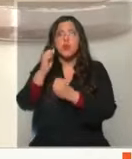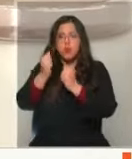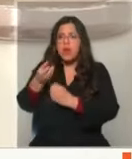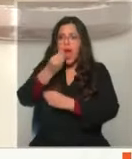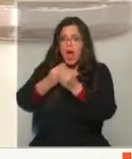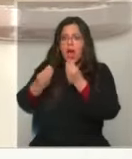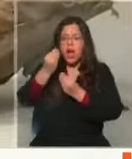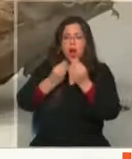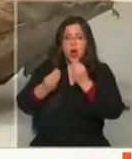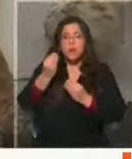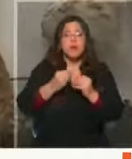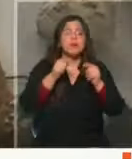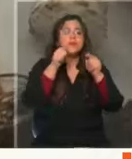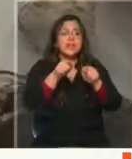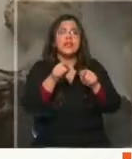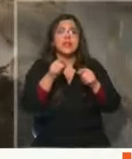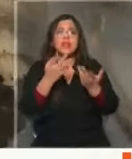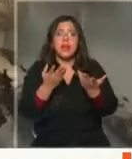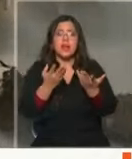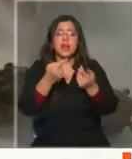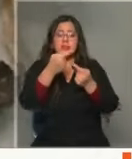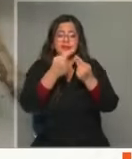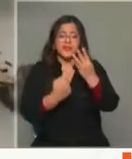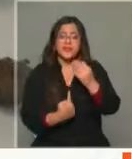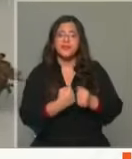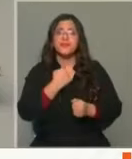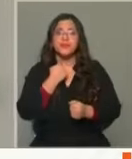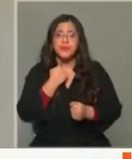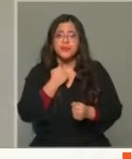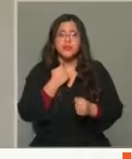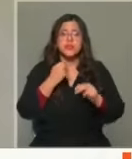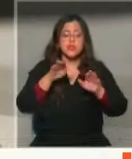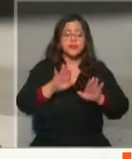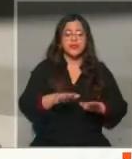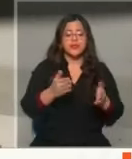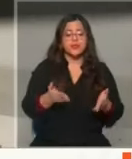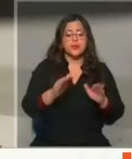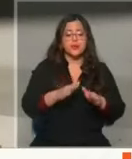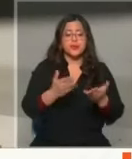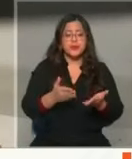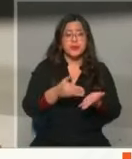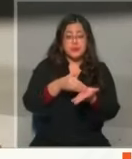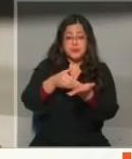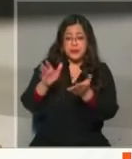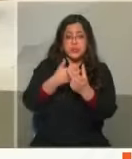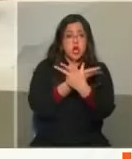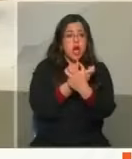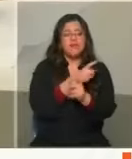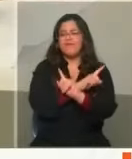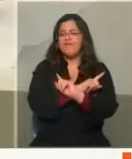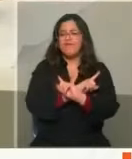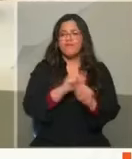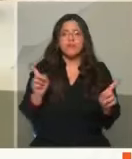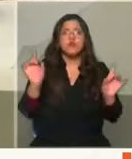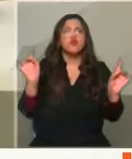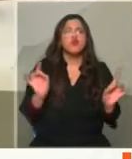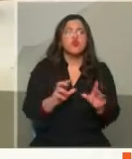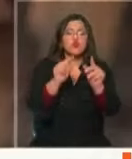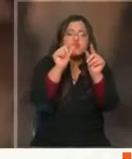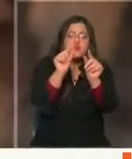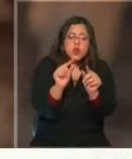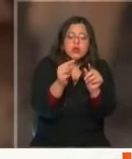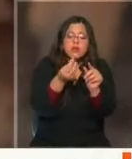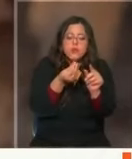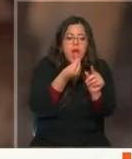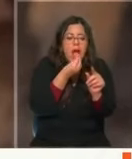comestibles. Este tiene componentes tan dañinos que ni la cocción ni la fritura eliminan su toxicidad. Tan solo basta una pequeña porción